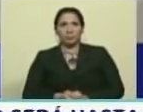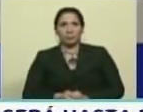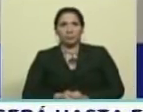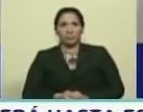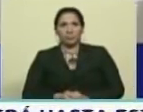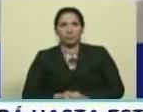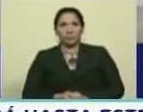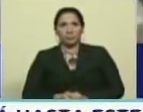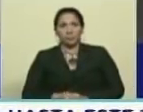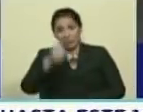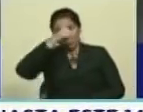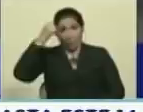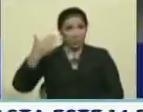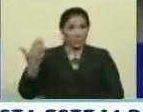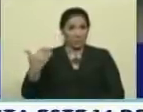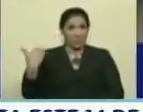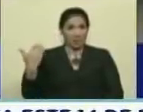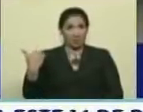El domingo pasado,